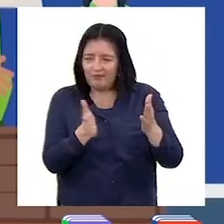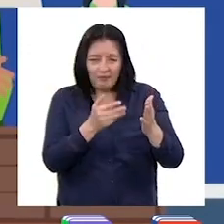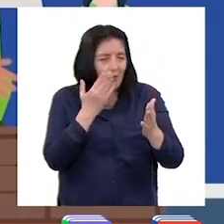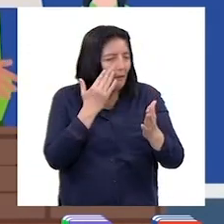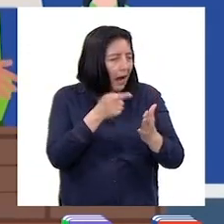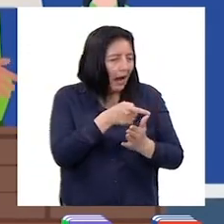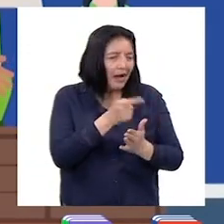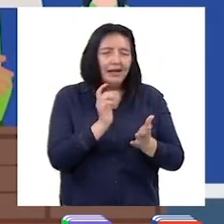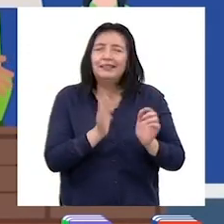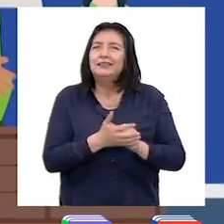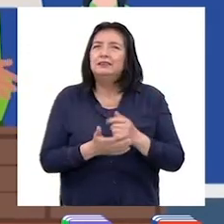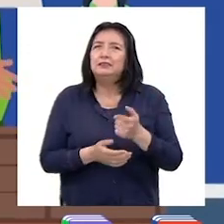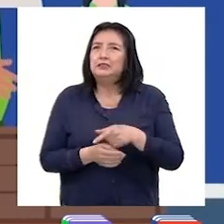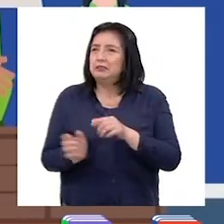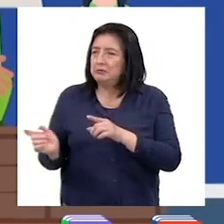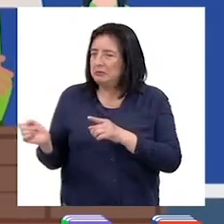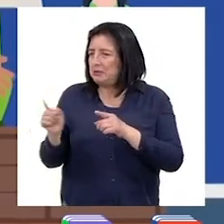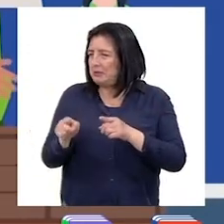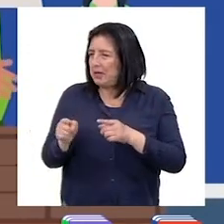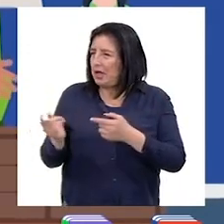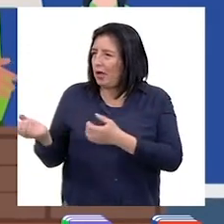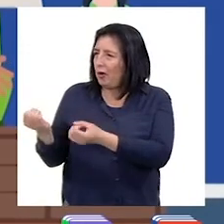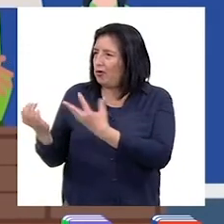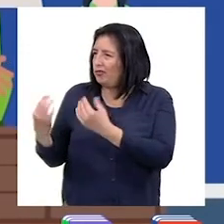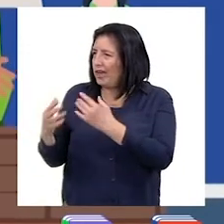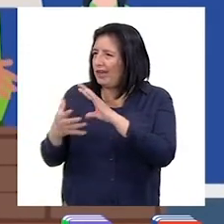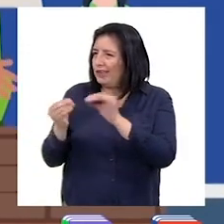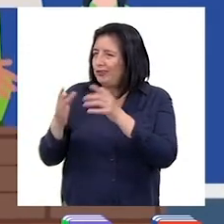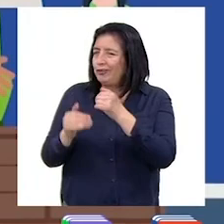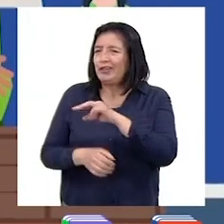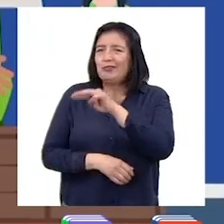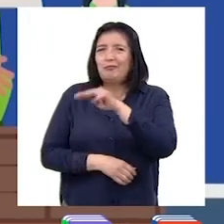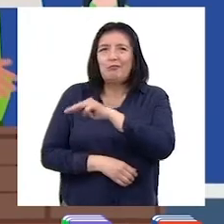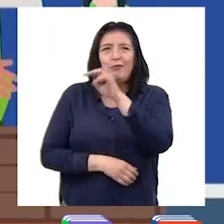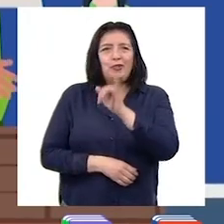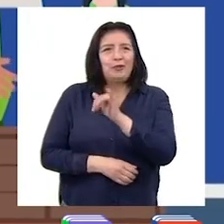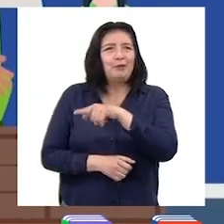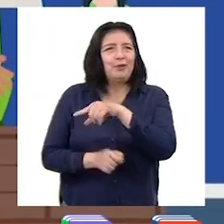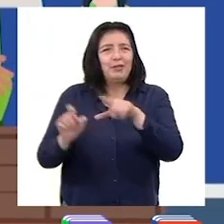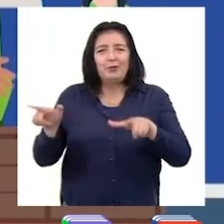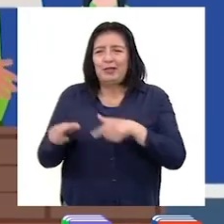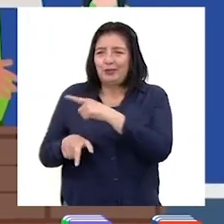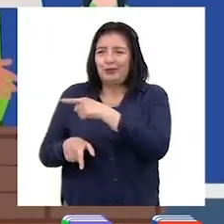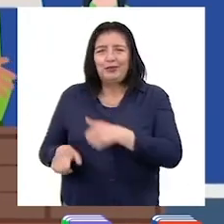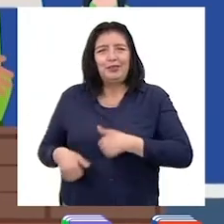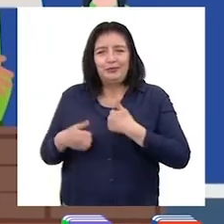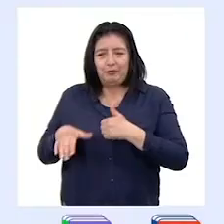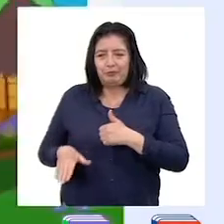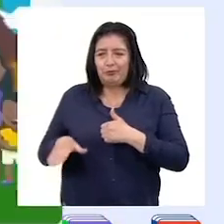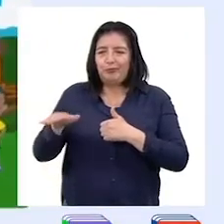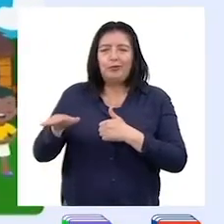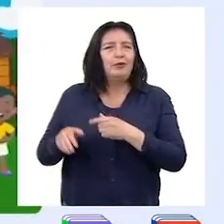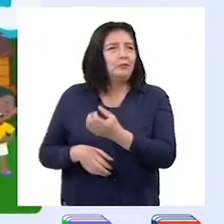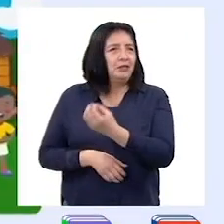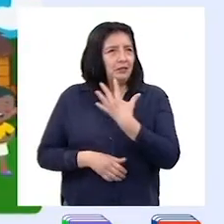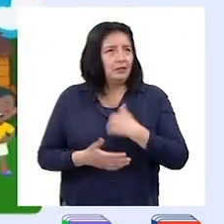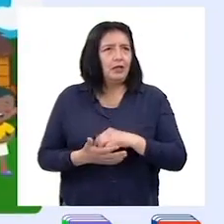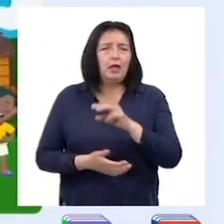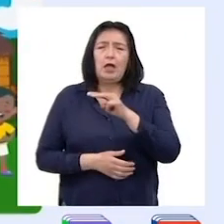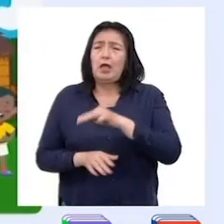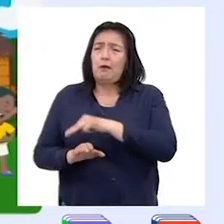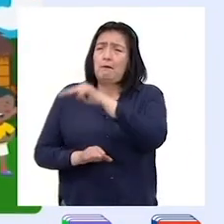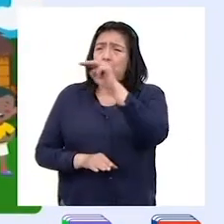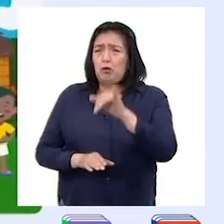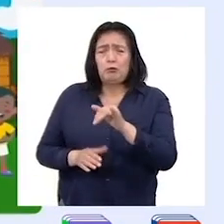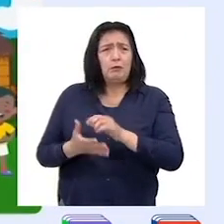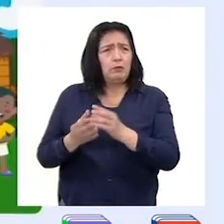mamá. Y se nos unió para contarnos su historia en Moyobamba, que fue el lugar donde creció. Nos dijo que En Moyobamba,